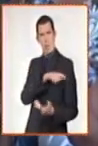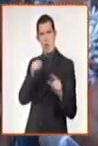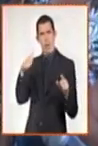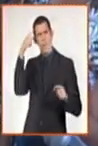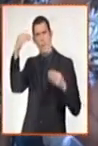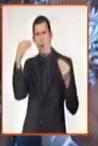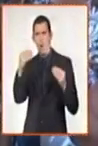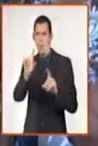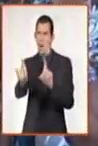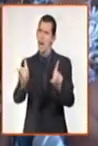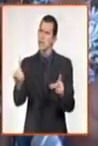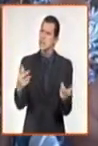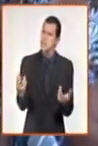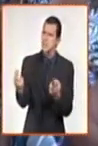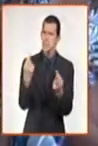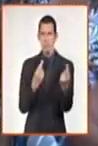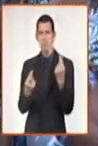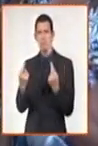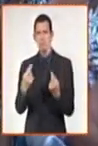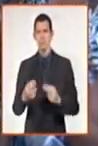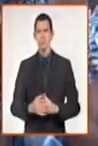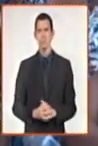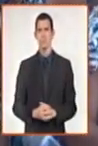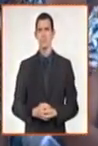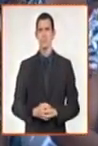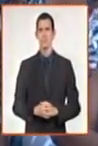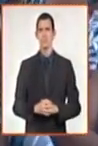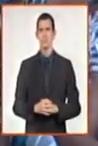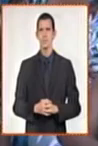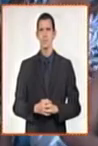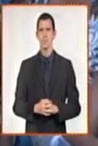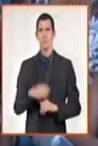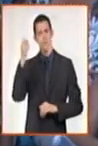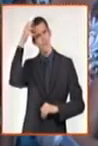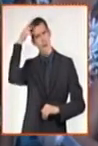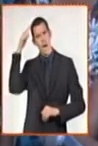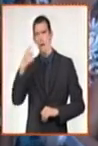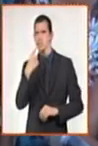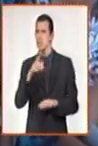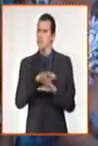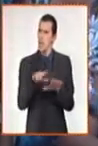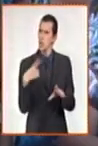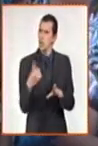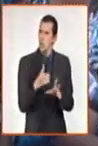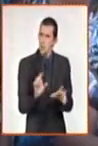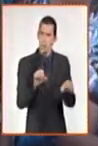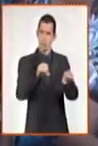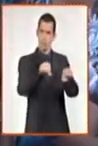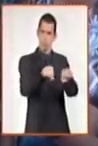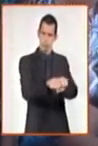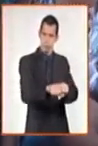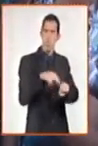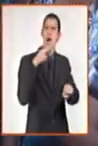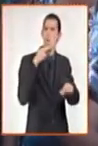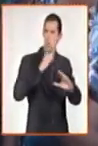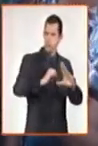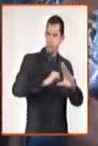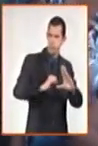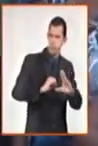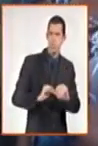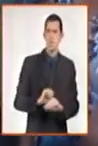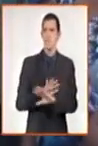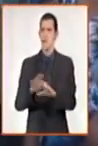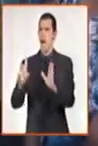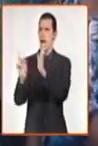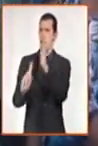Se logró restablecer la corriente eléctrica, se logró restablecer las comunicaciones, los servicios de agua y ahora nos queda lo más duro, que es la recuperación en